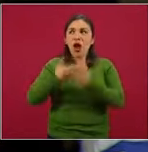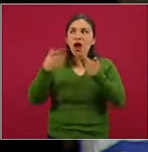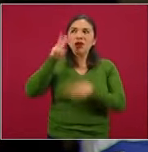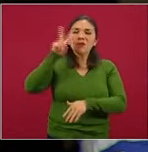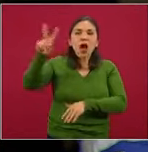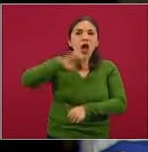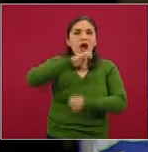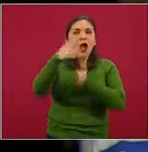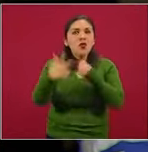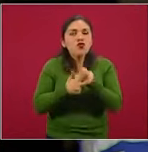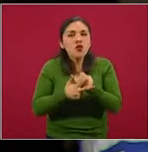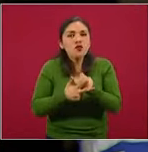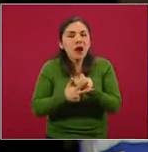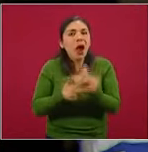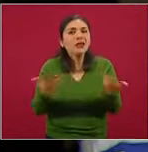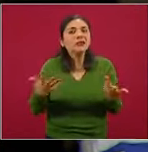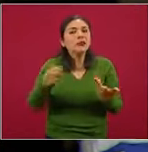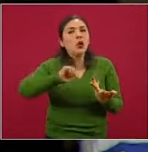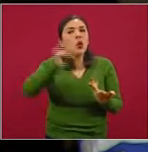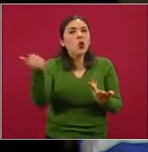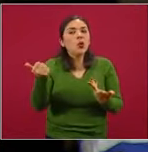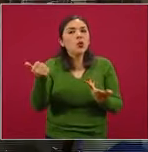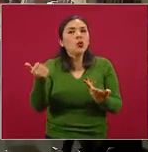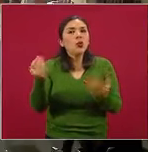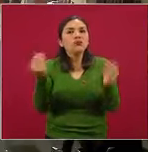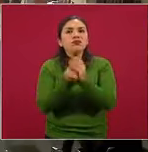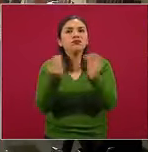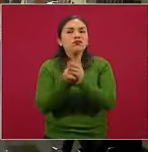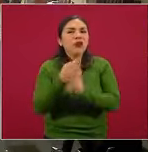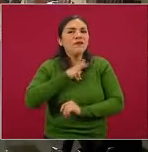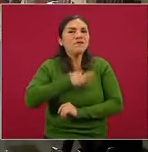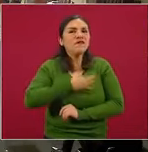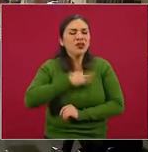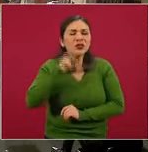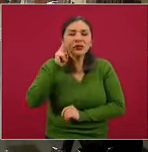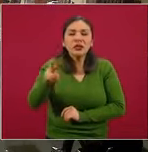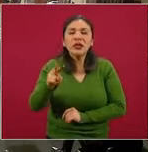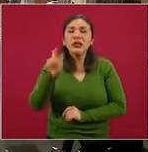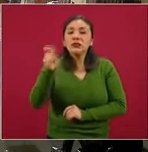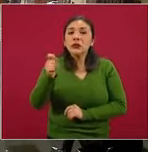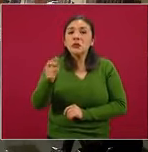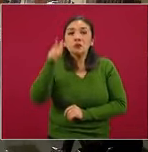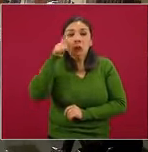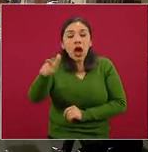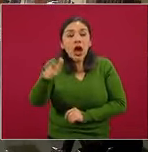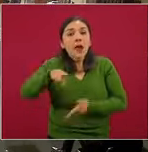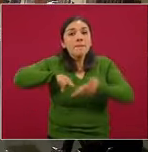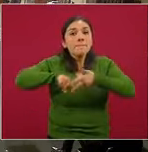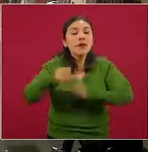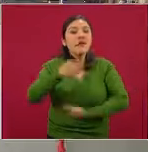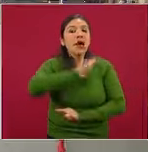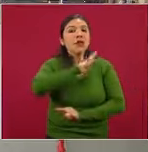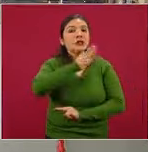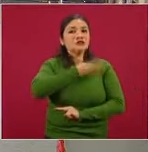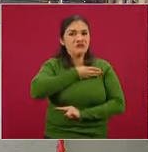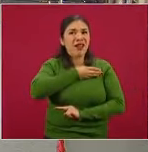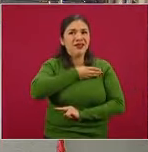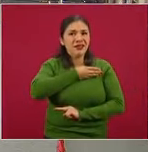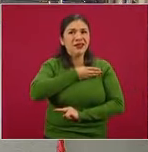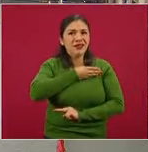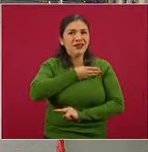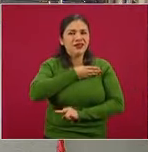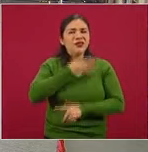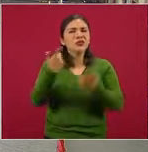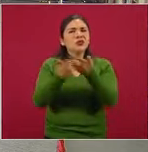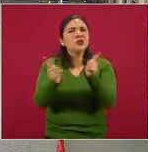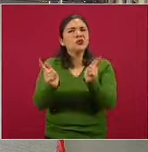con esta cepa que la información que tenemos es que surgió en España, en un